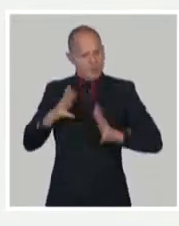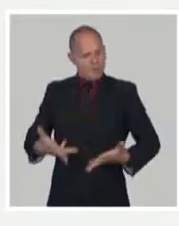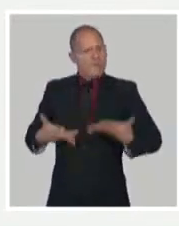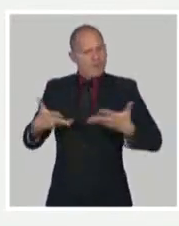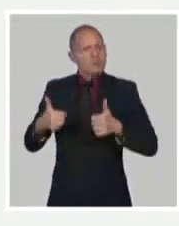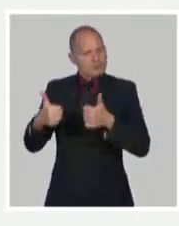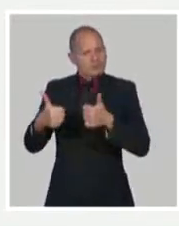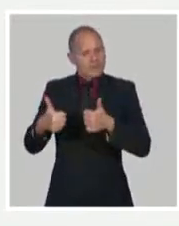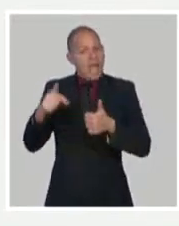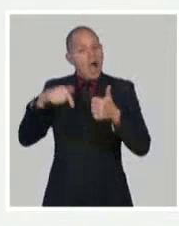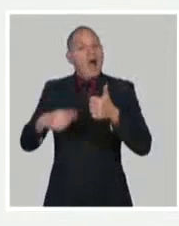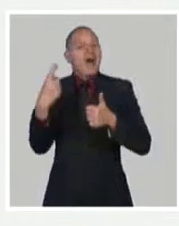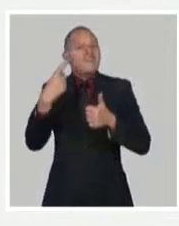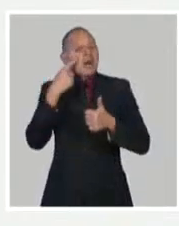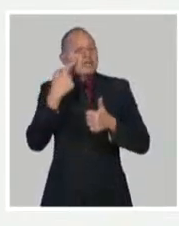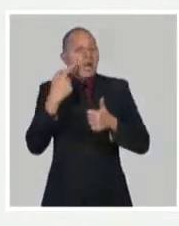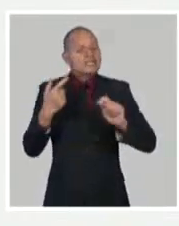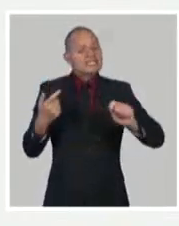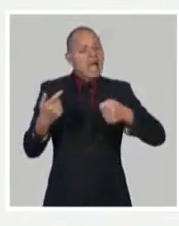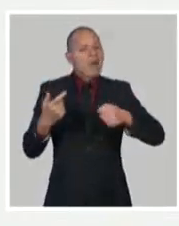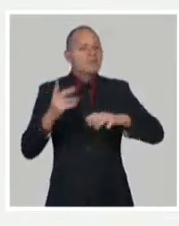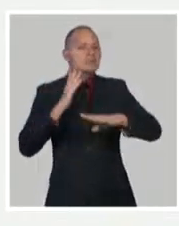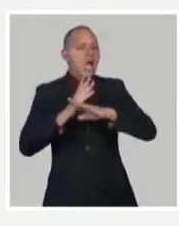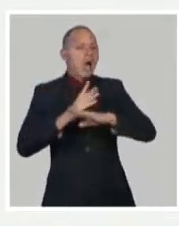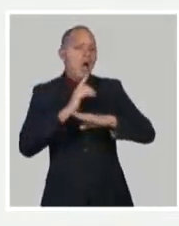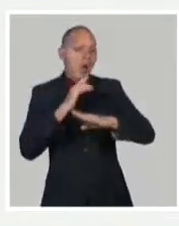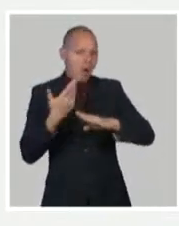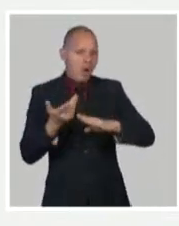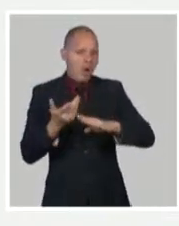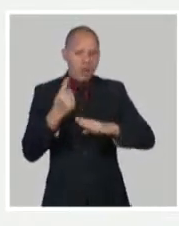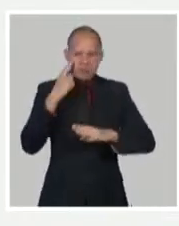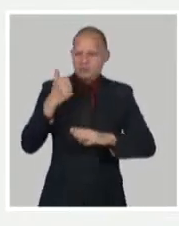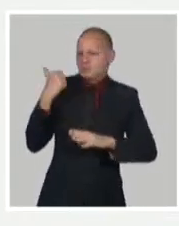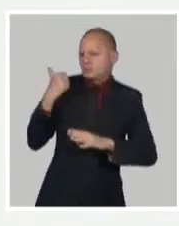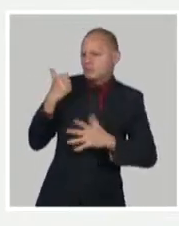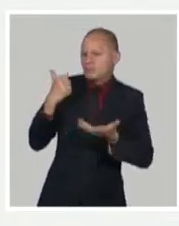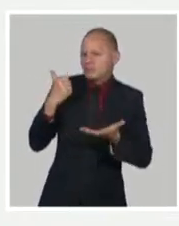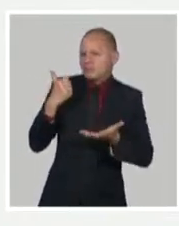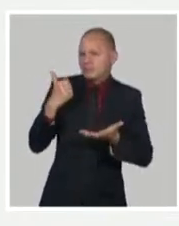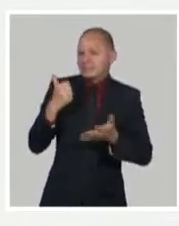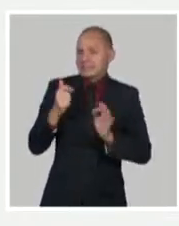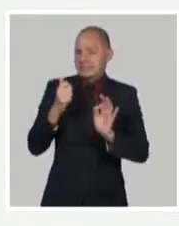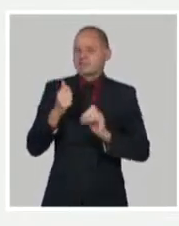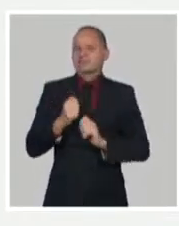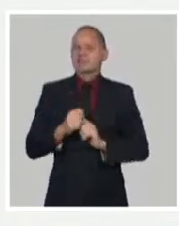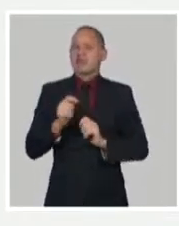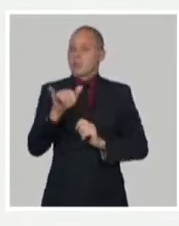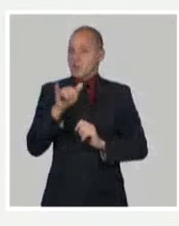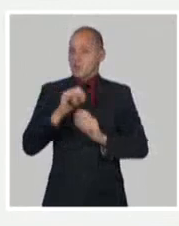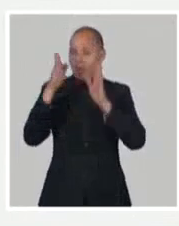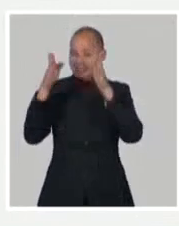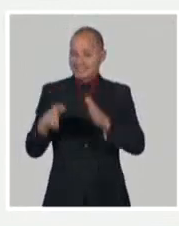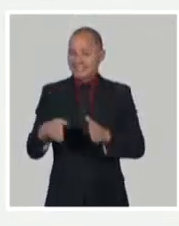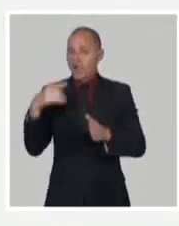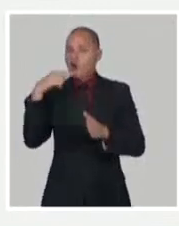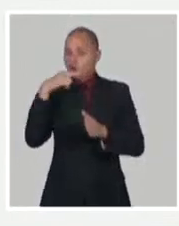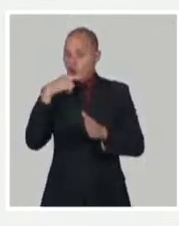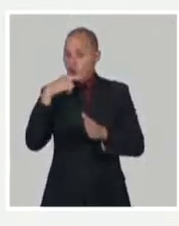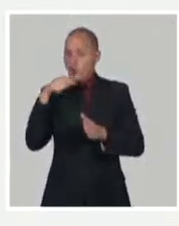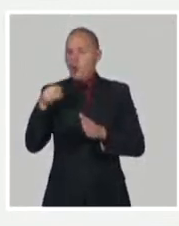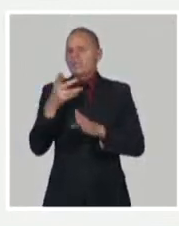de ver el porciento en el cual los anticuerpos son capaces de bloquear la llave. Aquí tenemos otra vez la franja roja con los